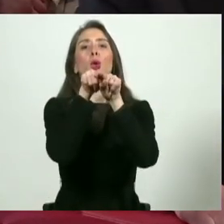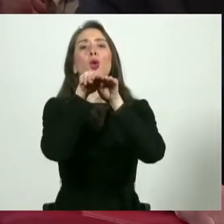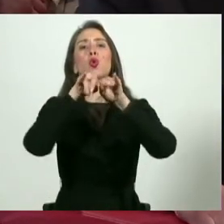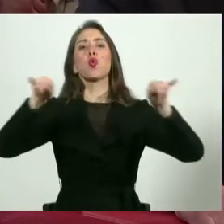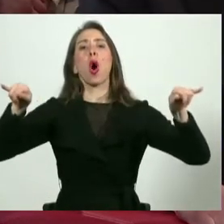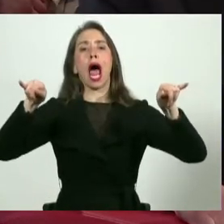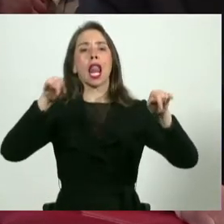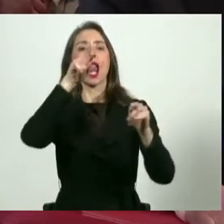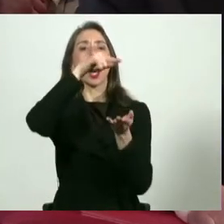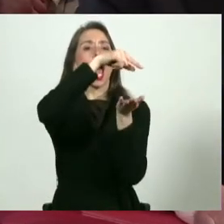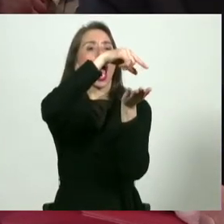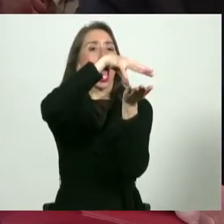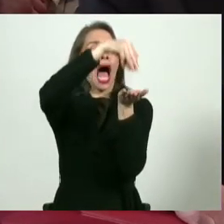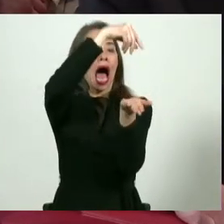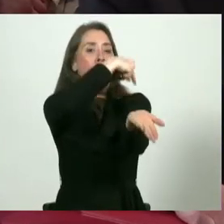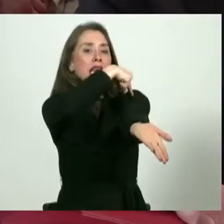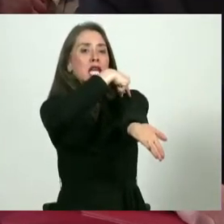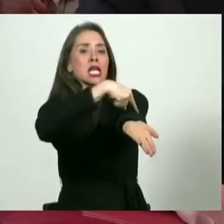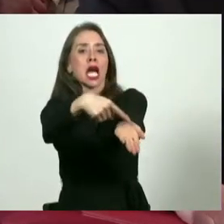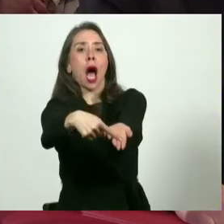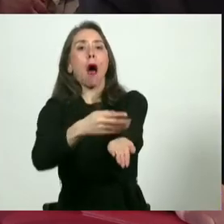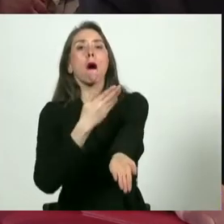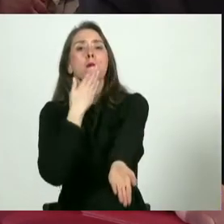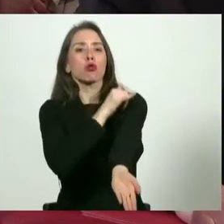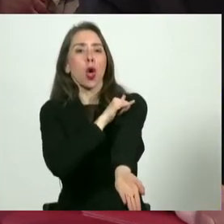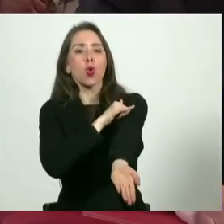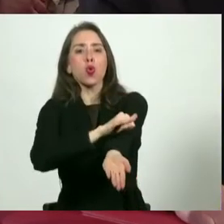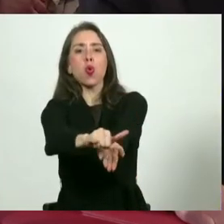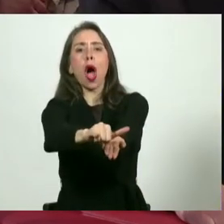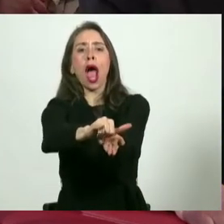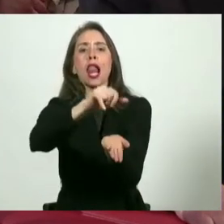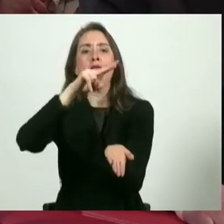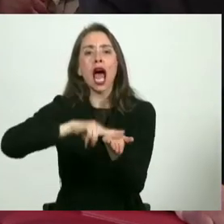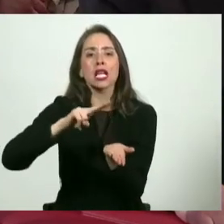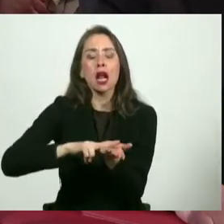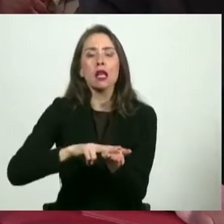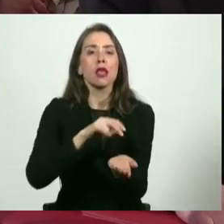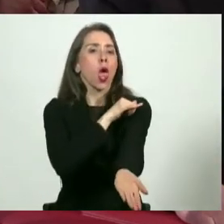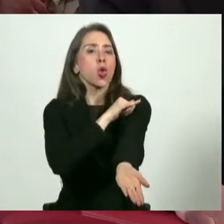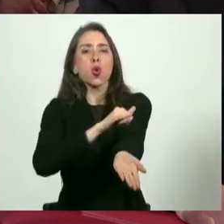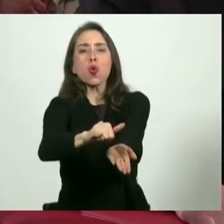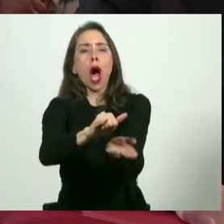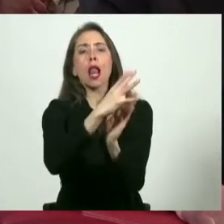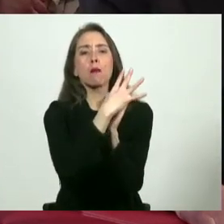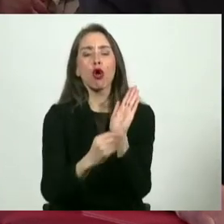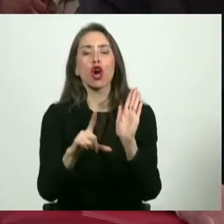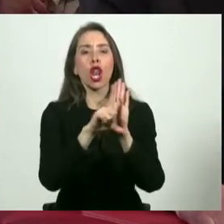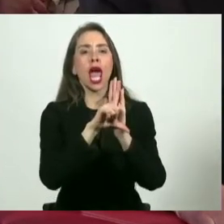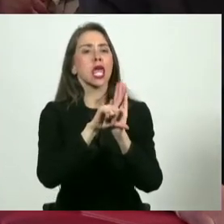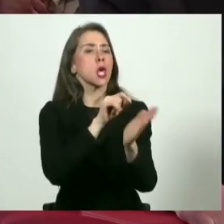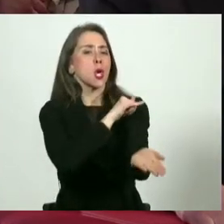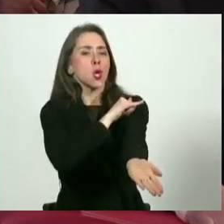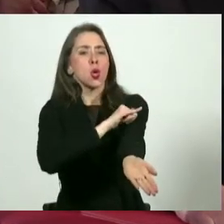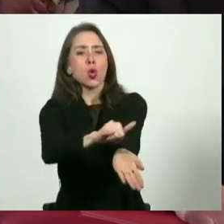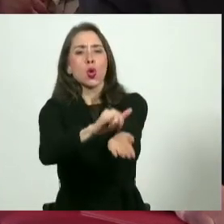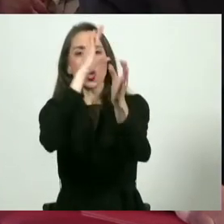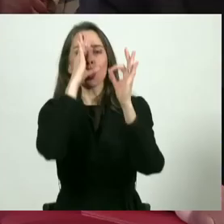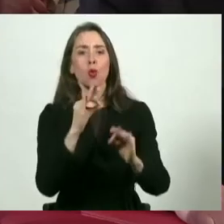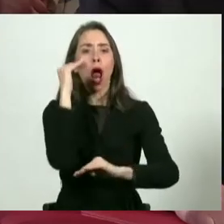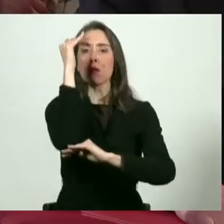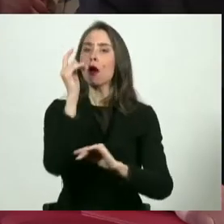como que de Arica a Punta Arenas tenemos una misma realidad y un mismo modelo vamos a dedicar, y la ley tiene que ser regirnos a todos por igual.